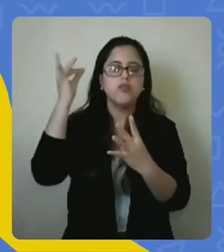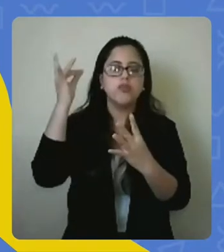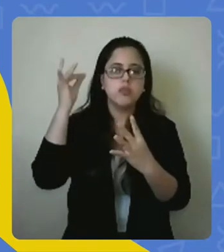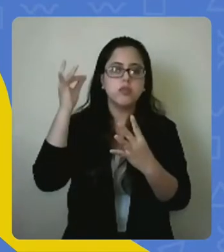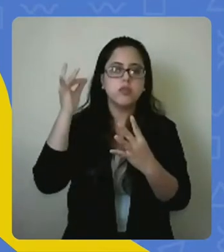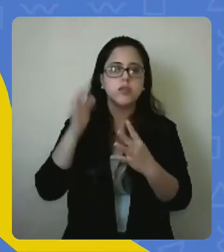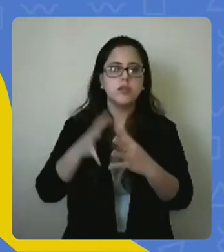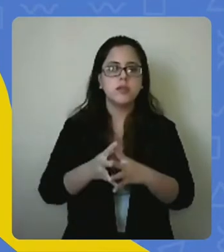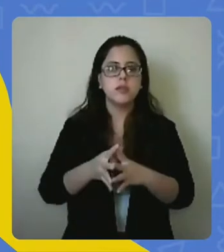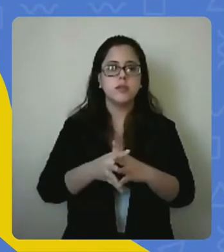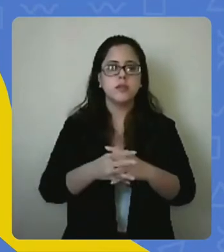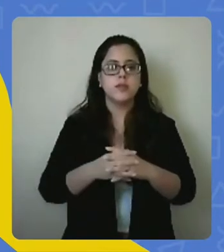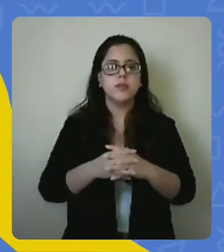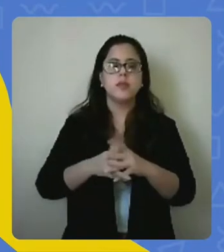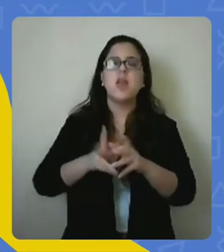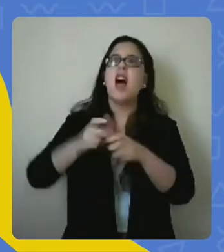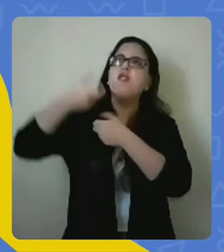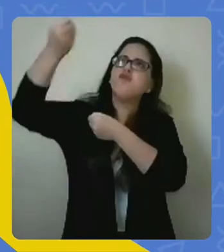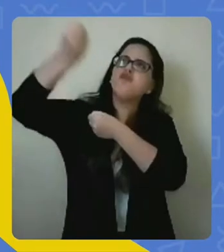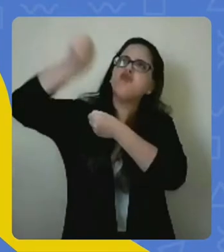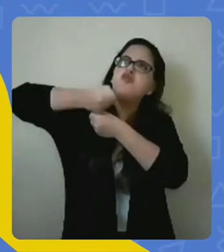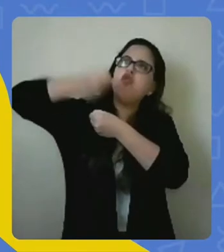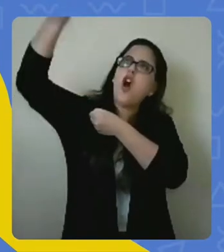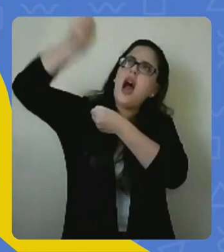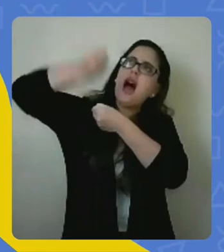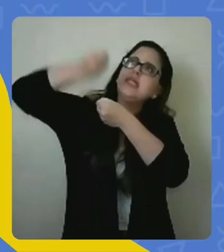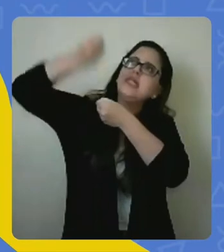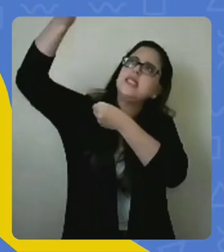Volantín. ¿Rima? Sí.